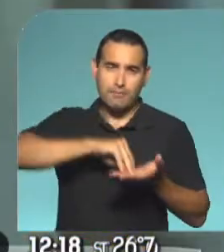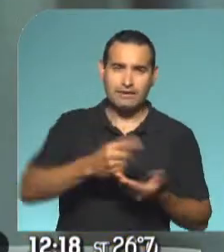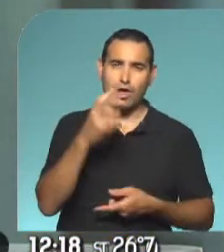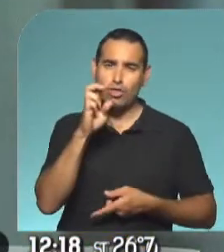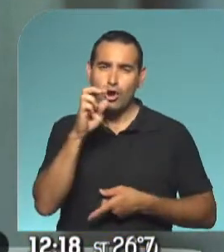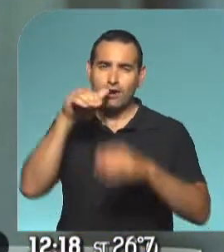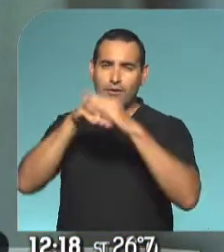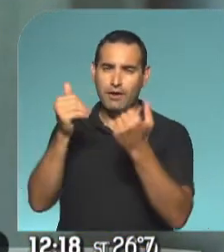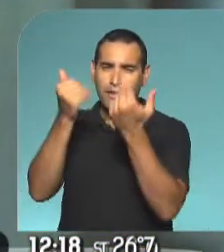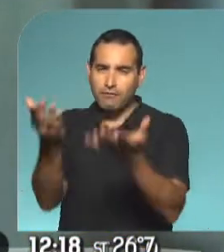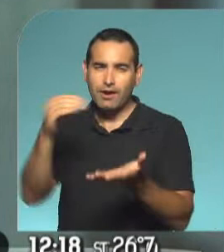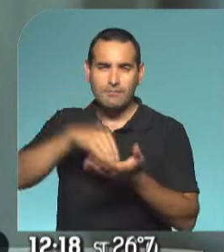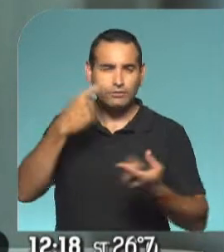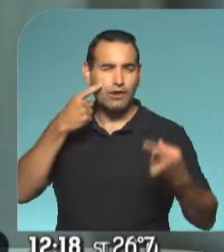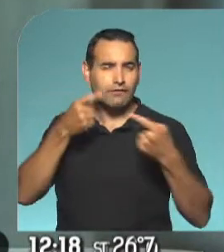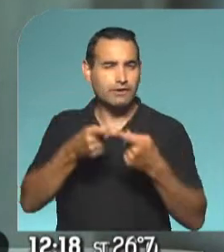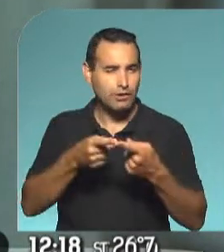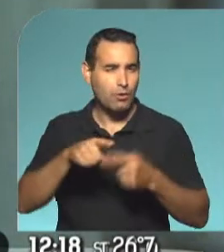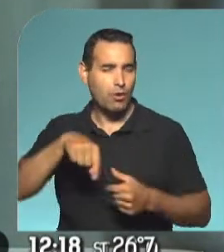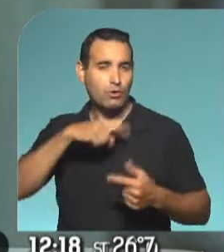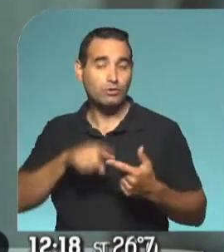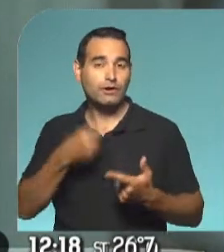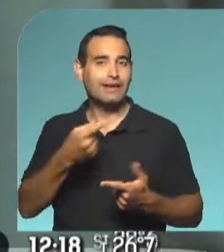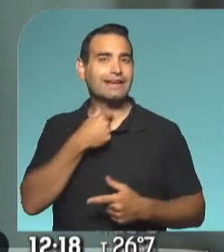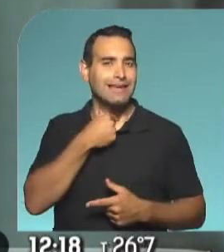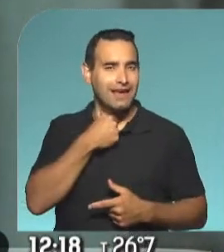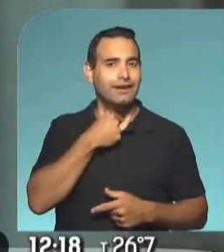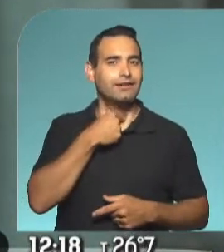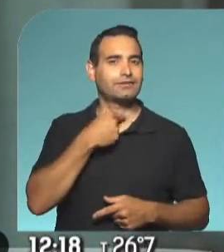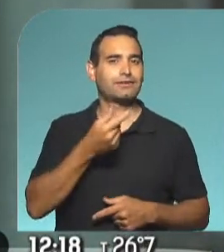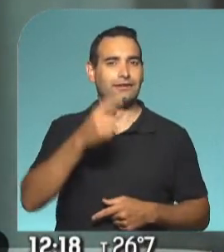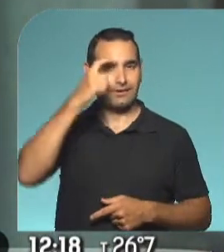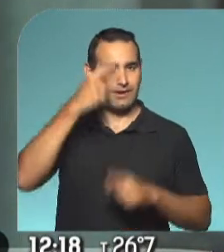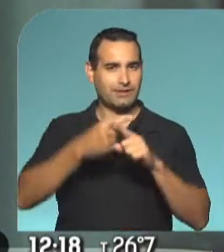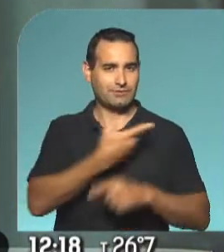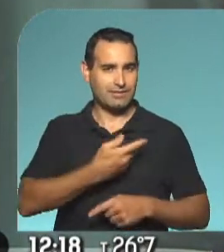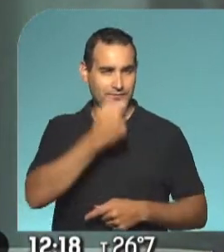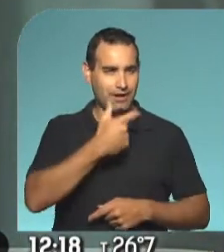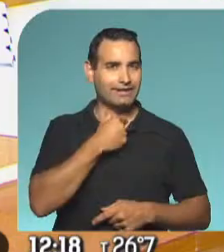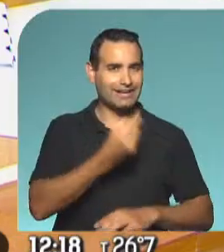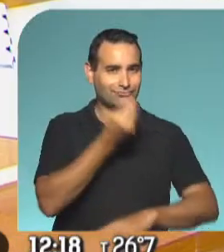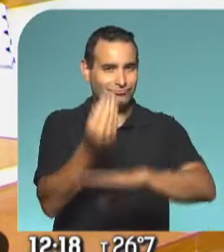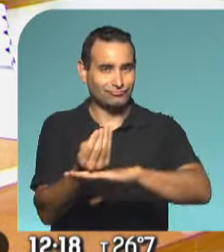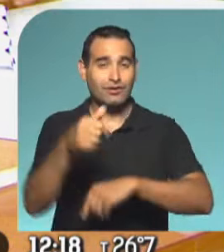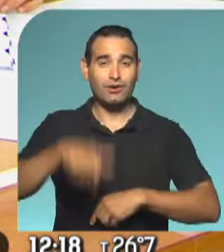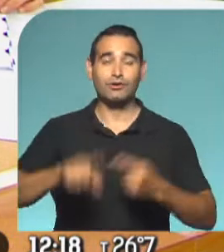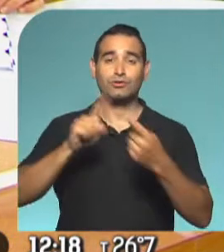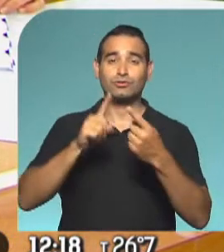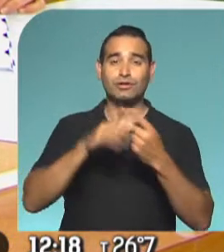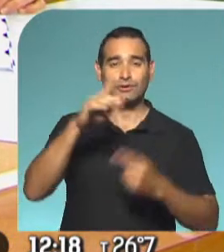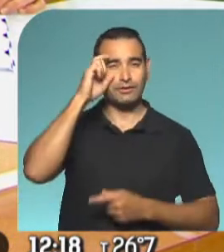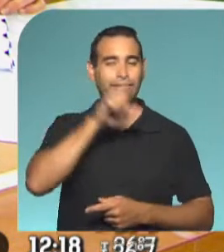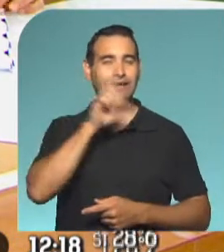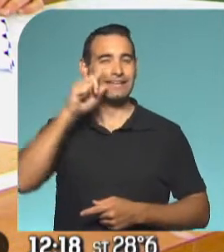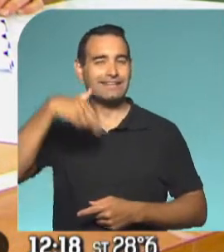capitales y de un objetivo derivado, ¿no? La reelección del expresidente Mauricio Macri. Estamos en contacto con Bettina